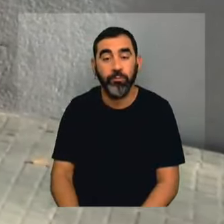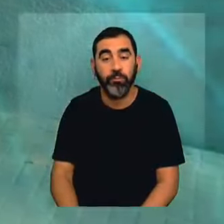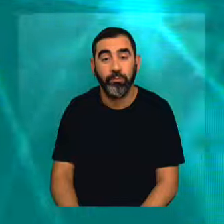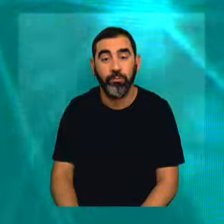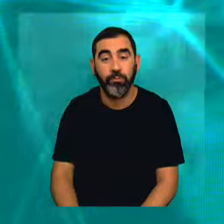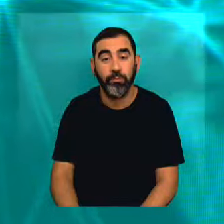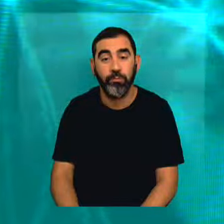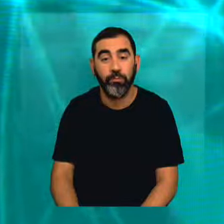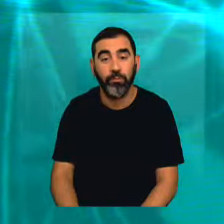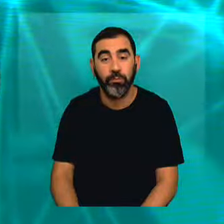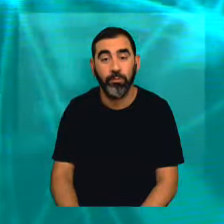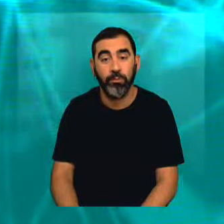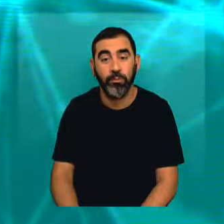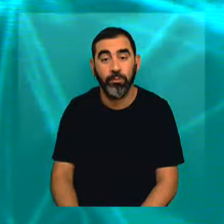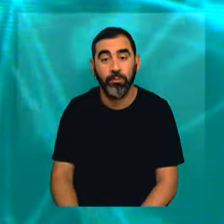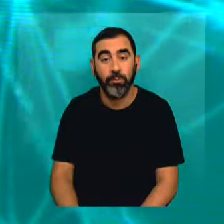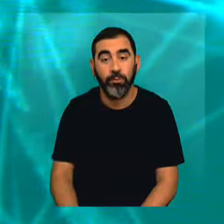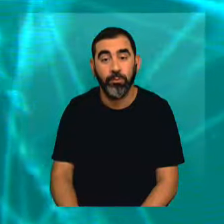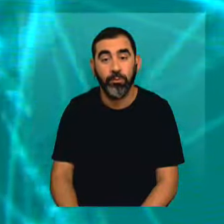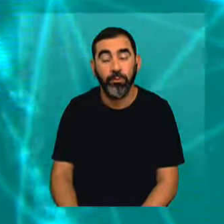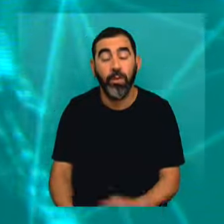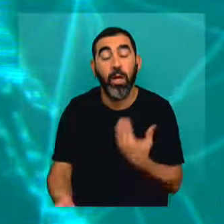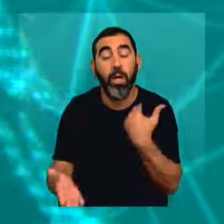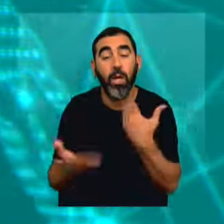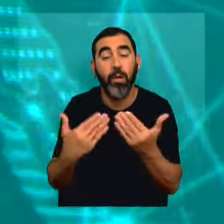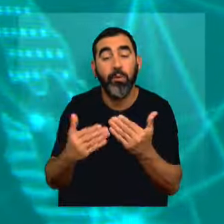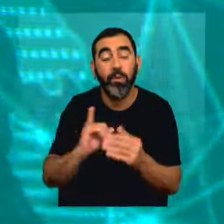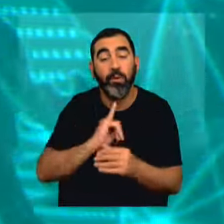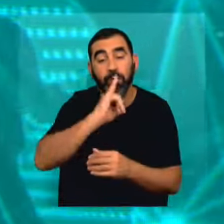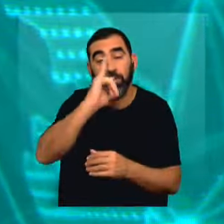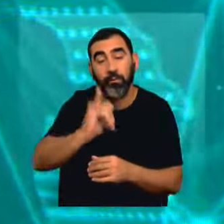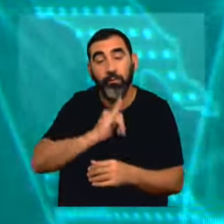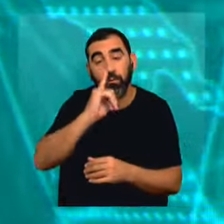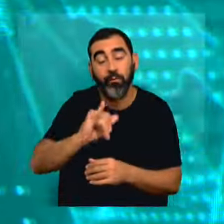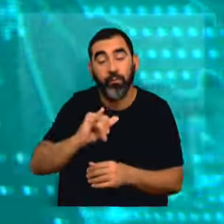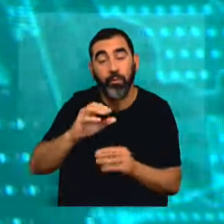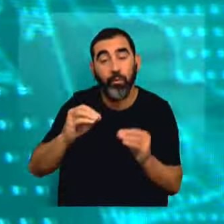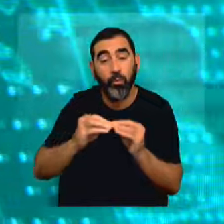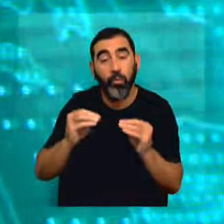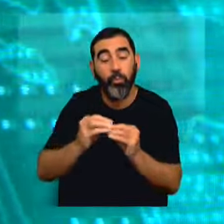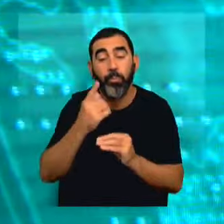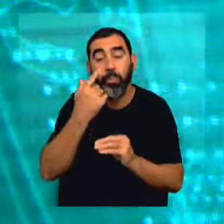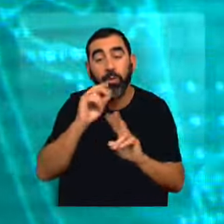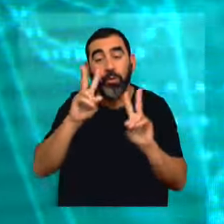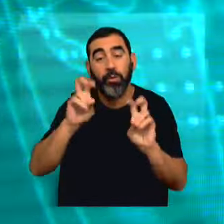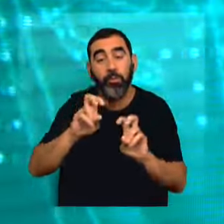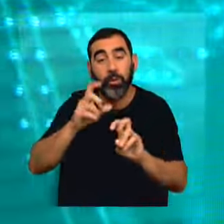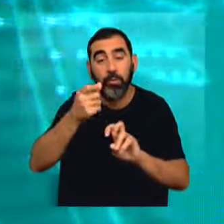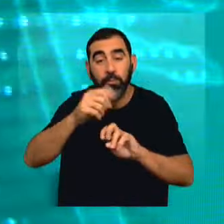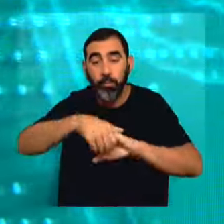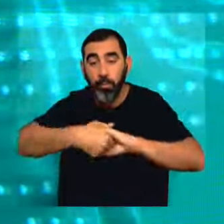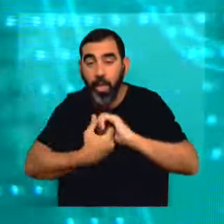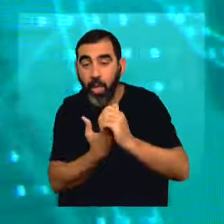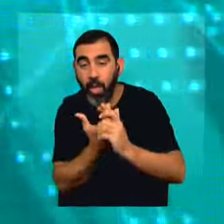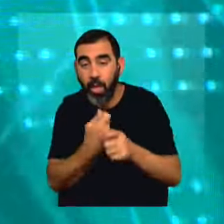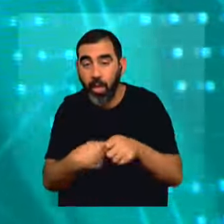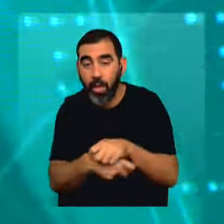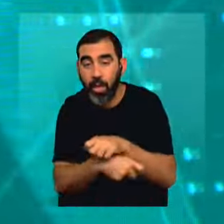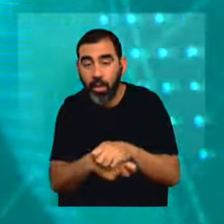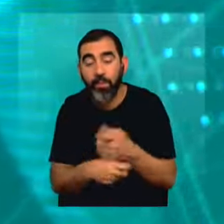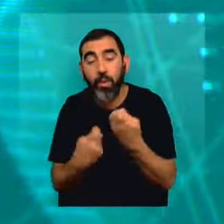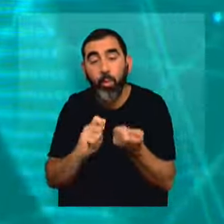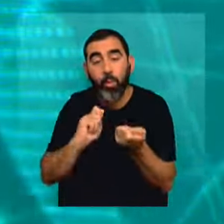diseño y vamos a hablar de un informe que nos va a traer Eduardo Delgado sobre el tema de lavado de activos Cómo ha cambiado Cómo